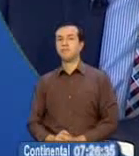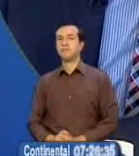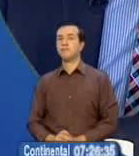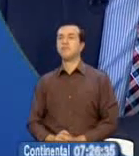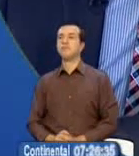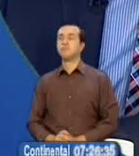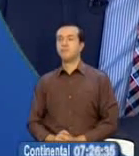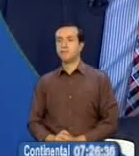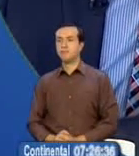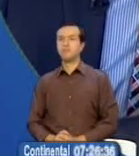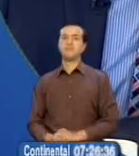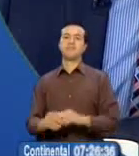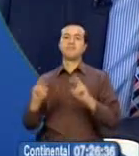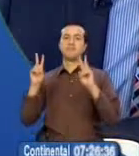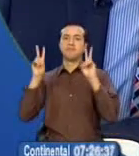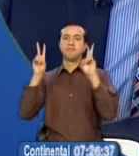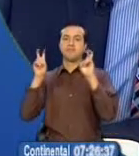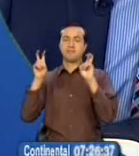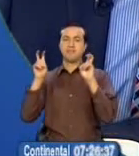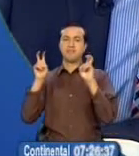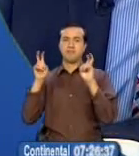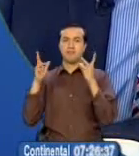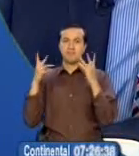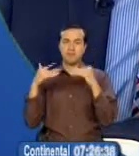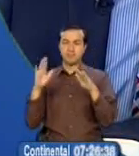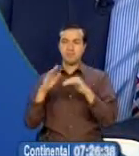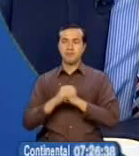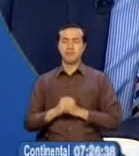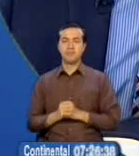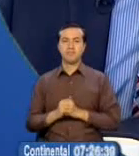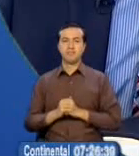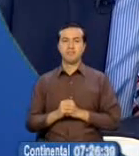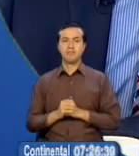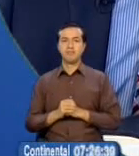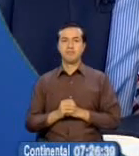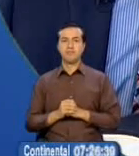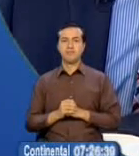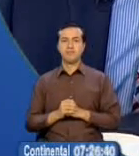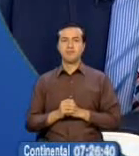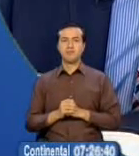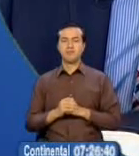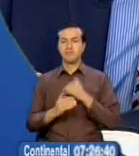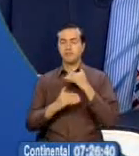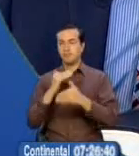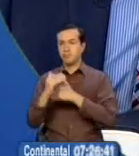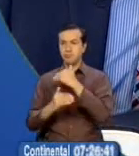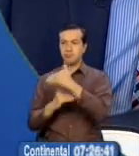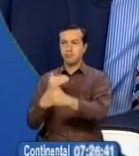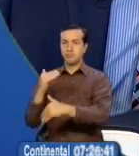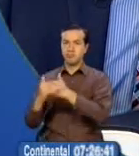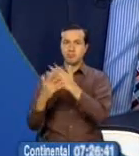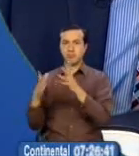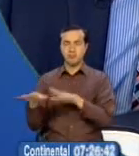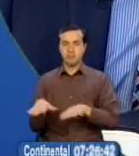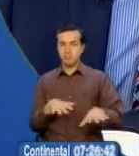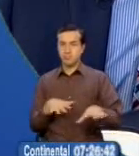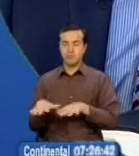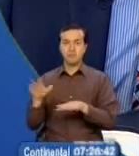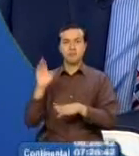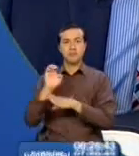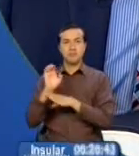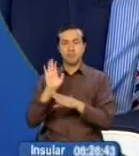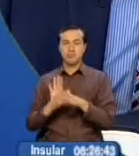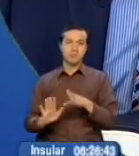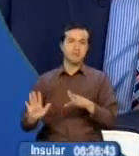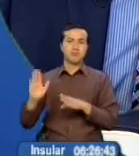supuesto, una de las temáticas que, por mucho que quizás dentro de el proceso que hemos llevado de activismo dentro de Ecuador